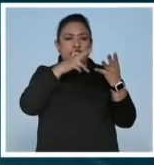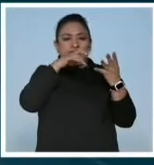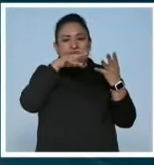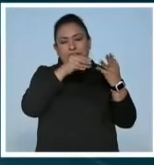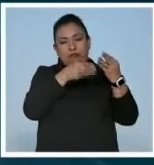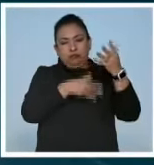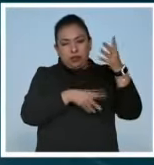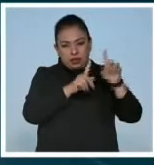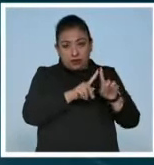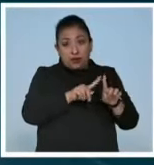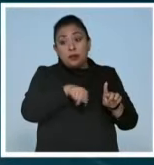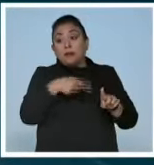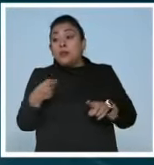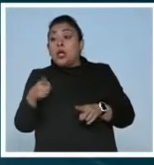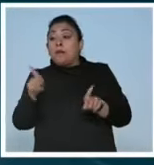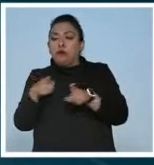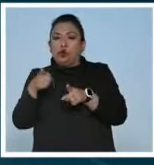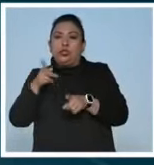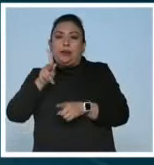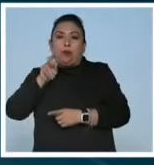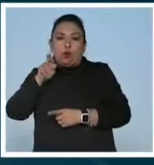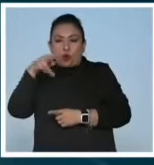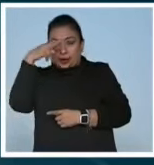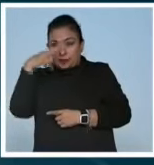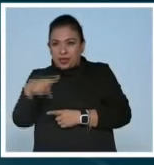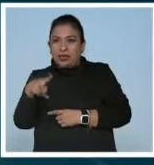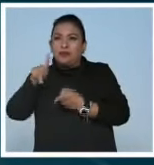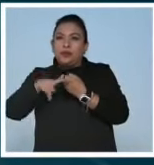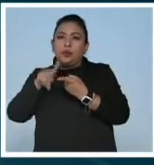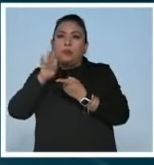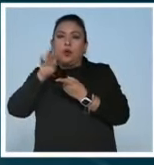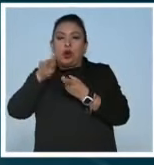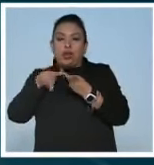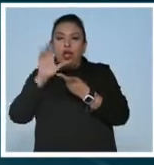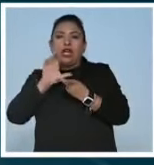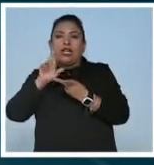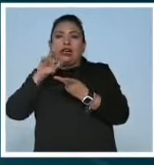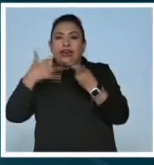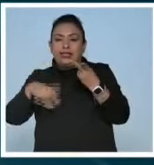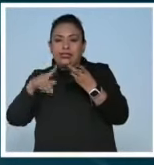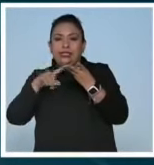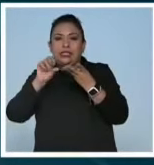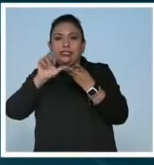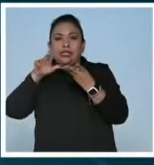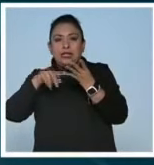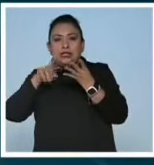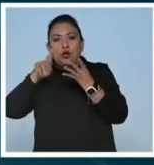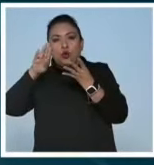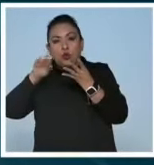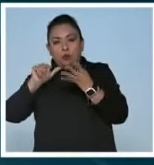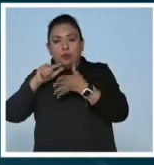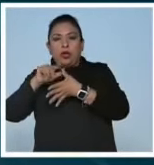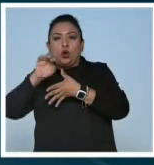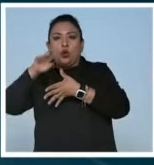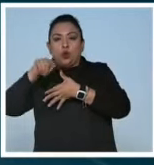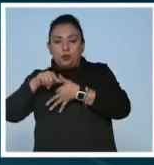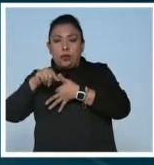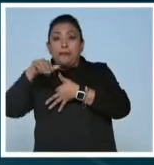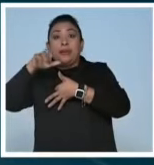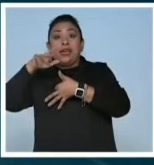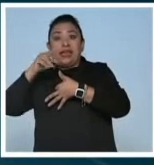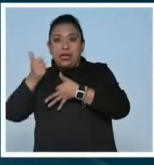otras expresiones, y música popular mexicana, que contempla bolero, canción ranchera, salsa, rumba, cumbia o merengue. El